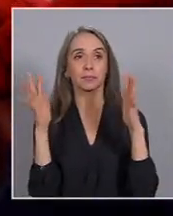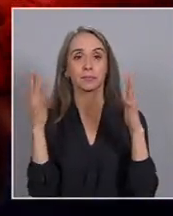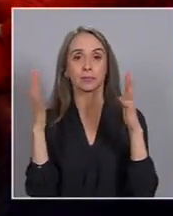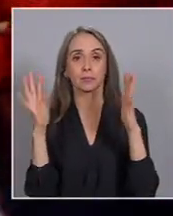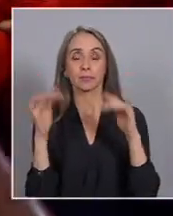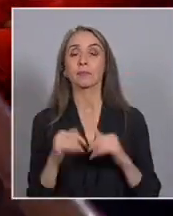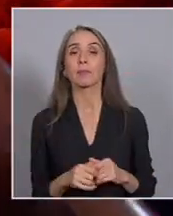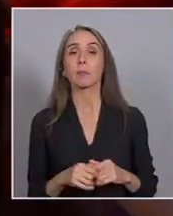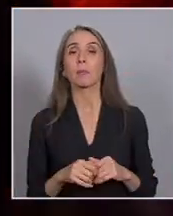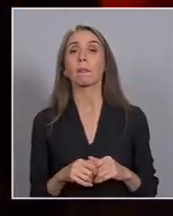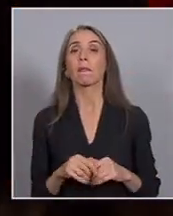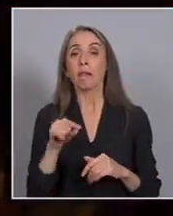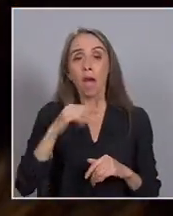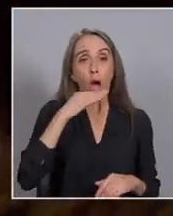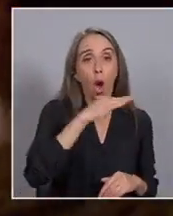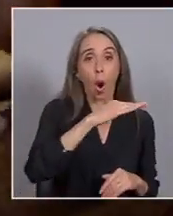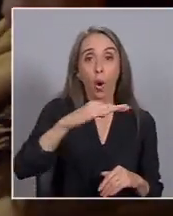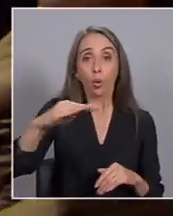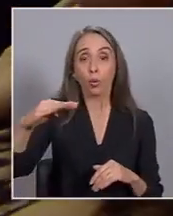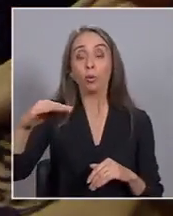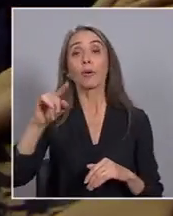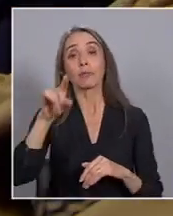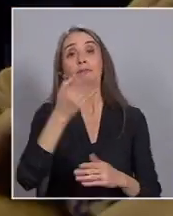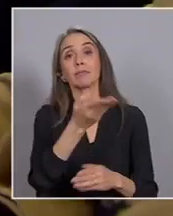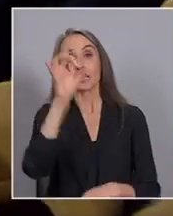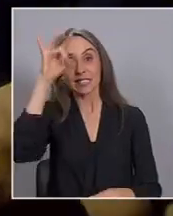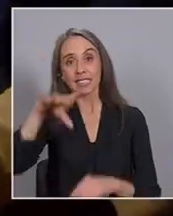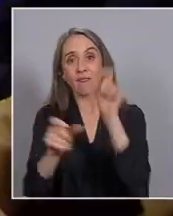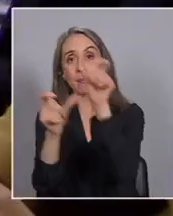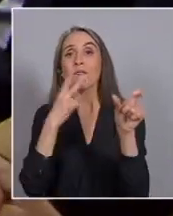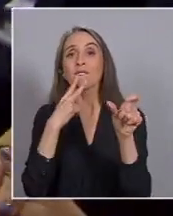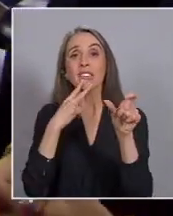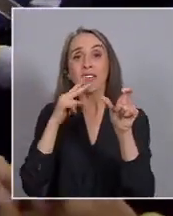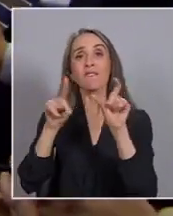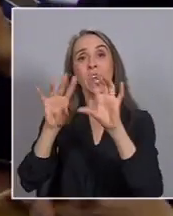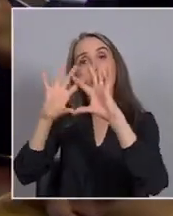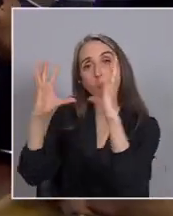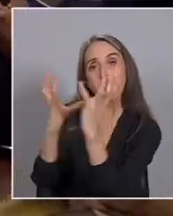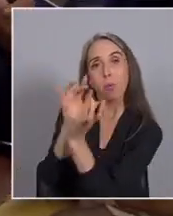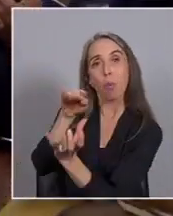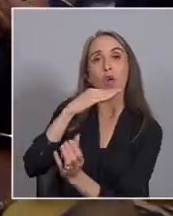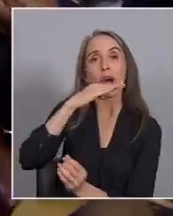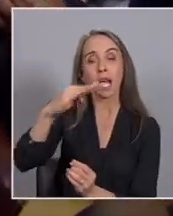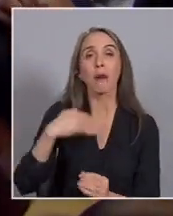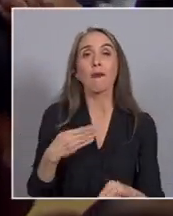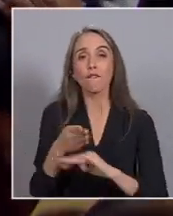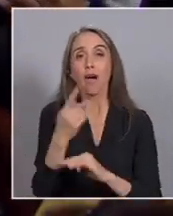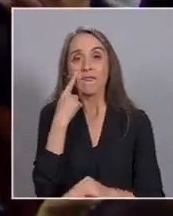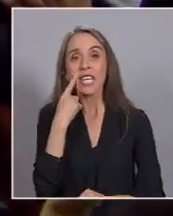Y este mundo, como sabemos y lo saben sus habitantes, me ha tocado verlo en